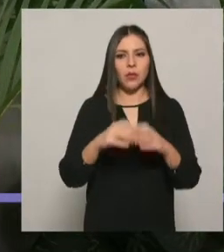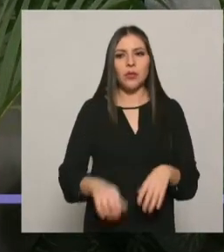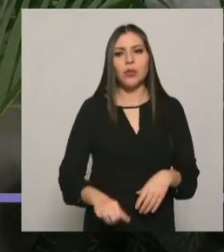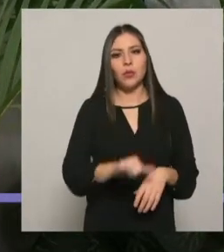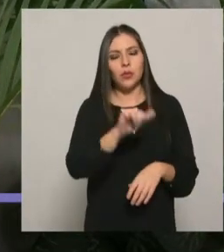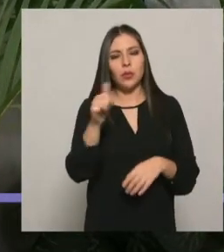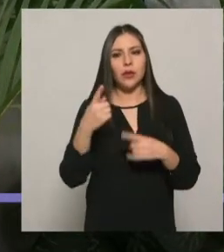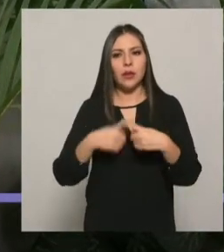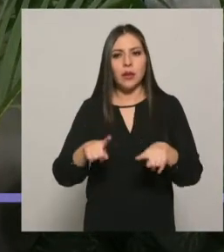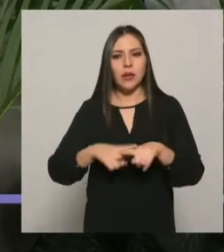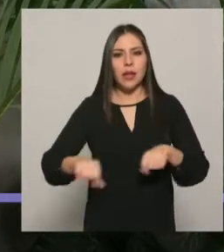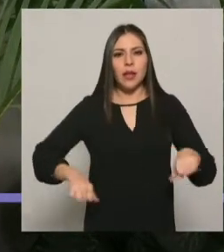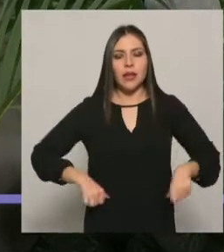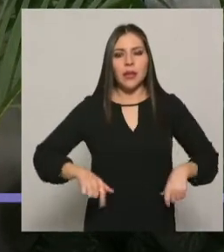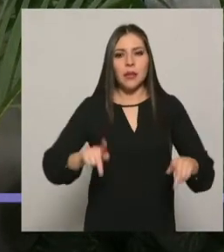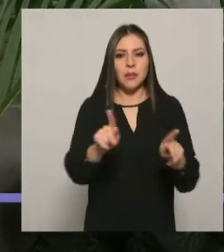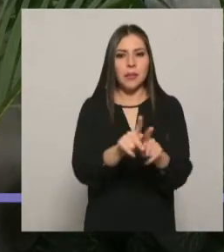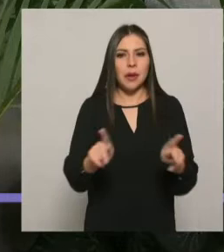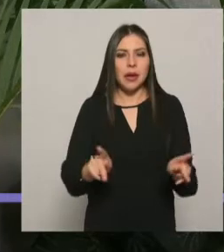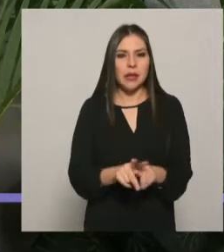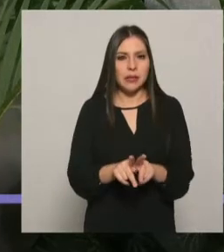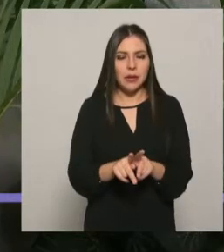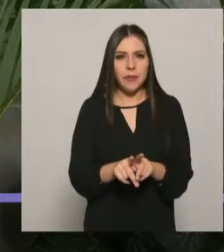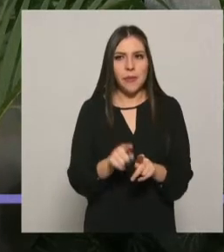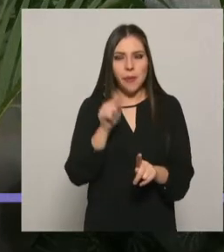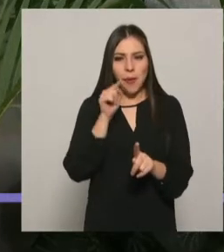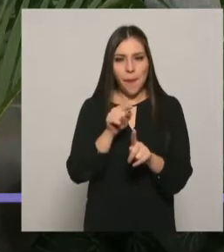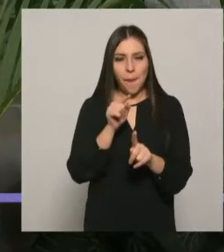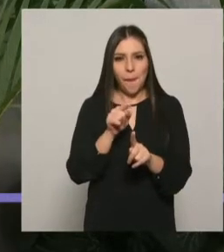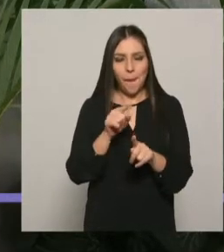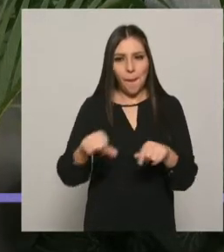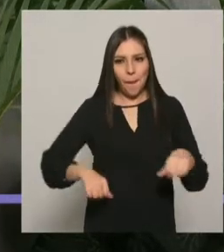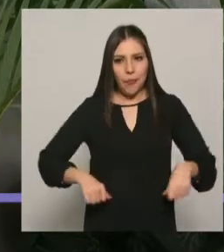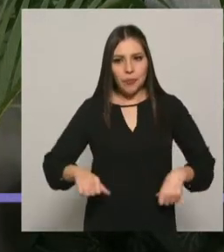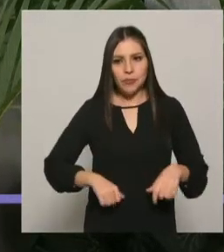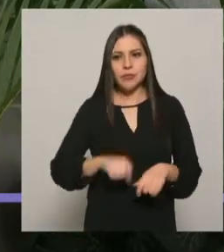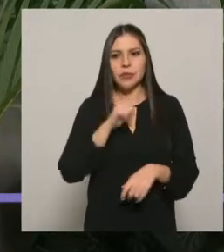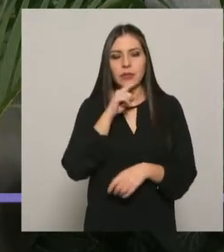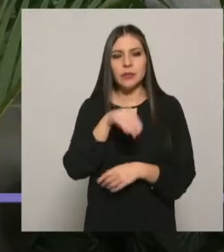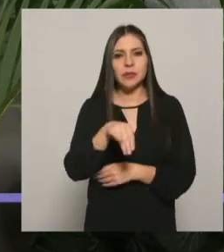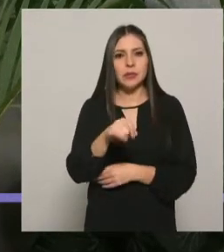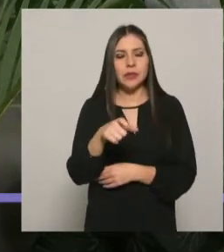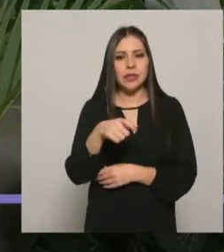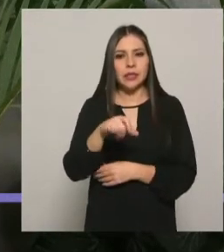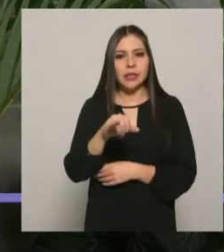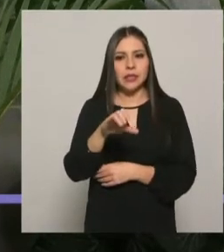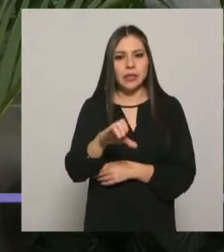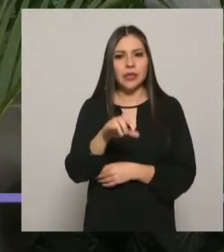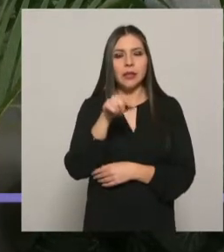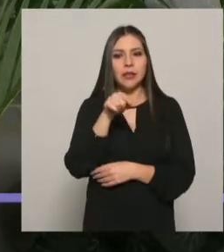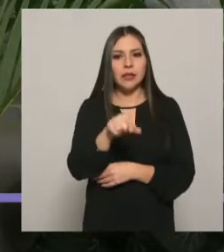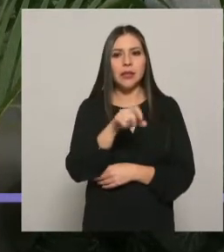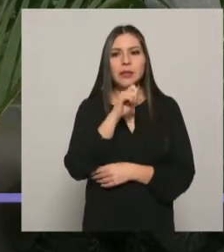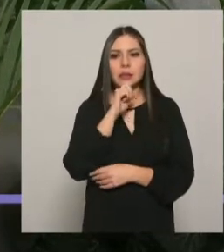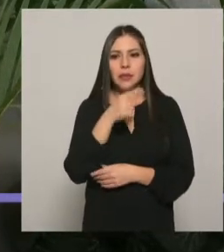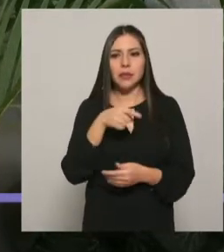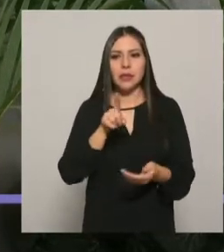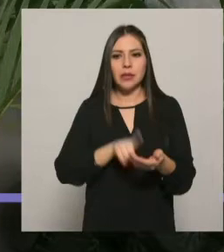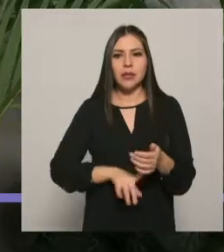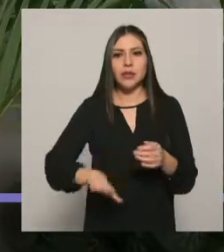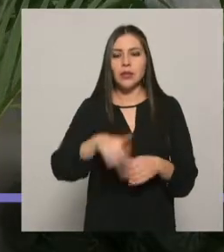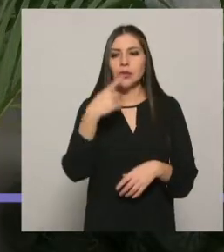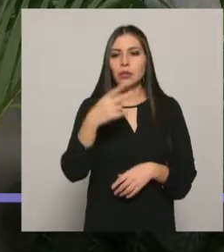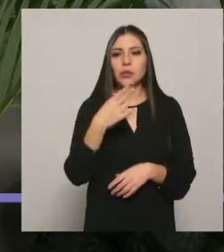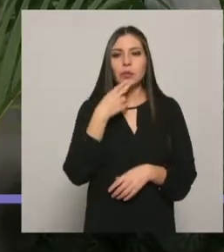Otras actividades se llevan a cabo en la plaza principal y bueno, también Mixquic cabe resaltar que también forma parte de la zona